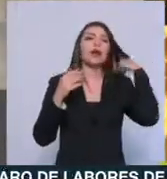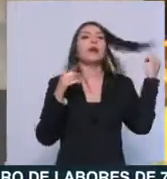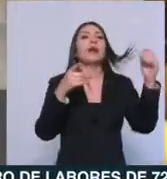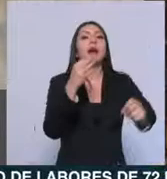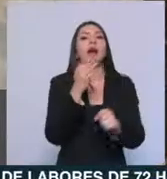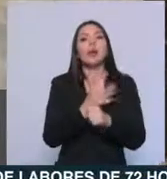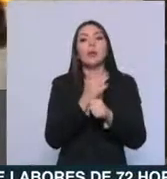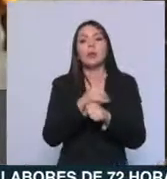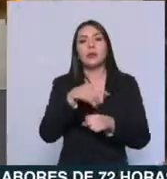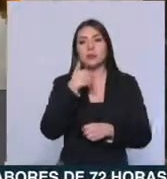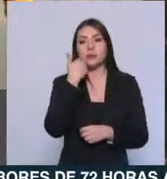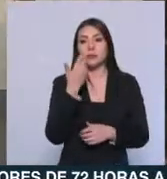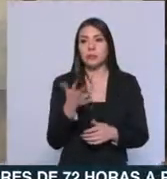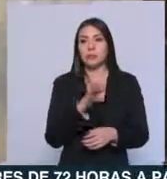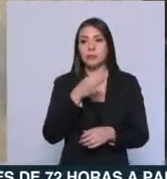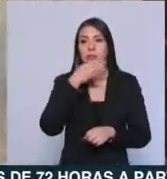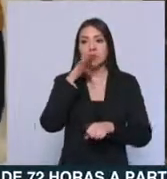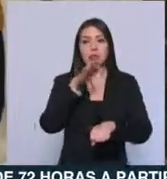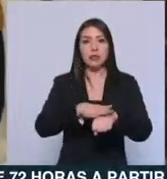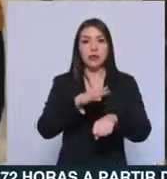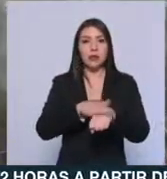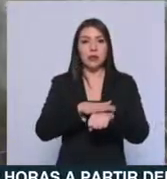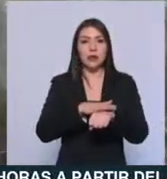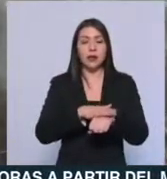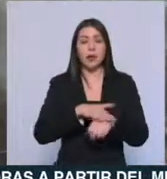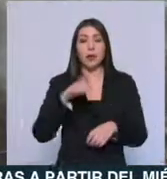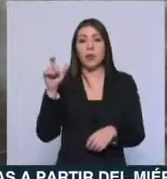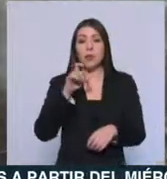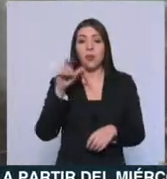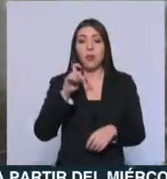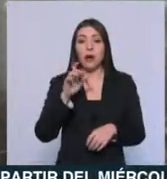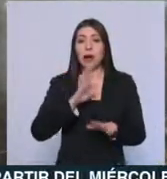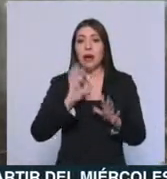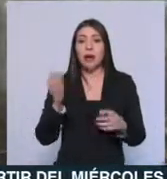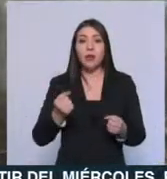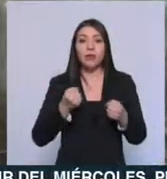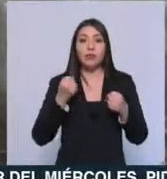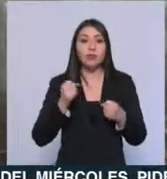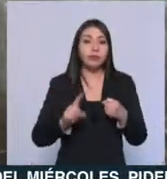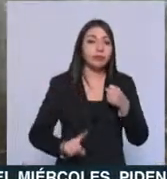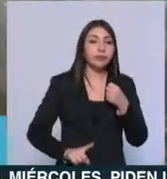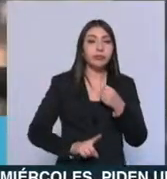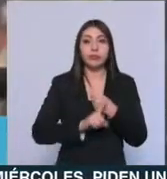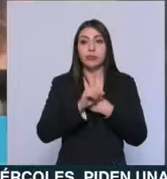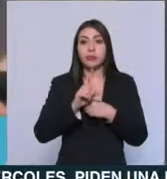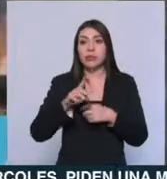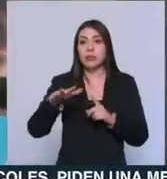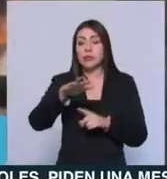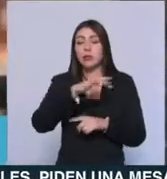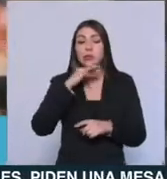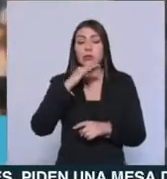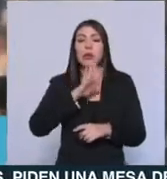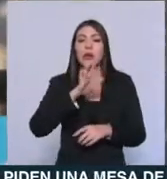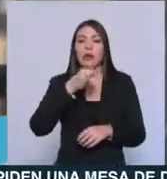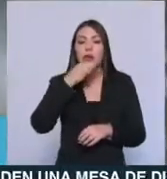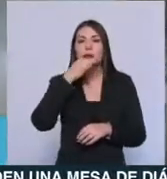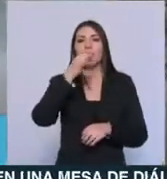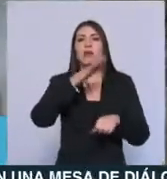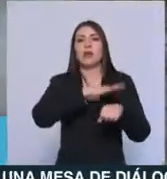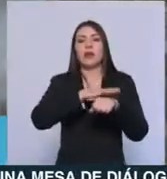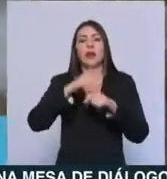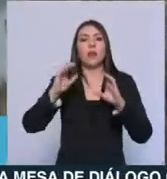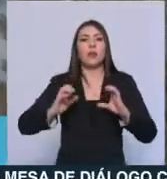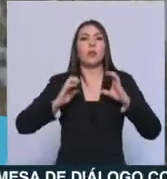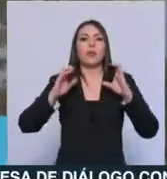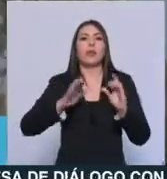determinado llegar a activar una alerta ambiental. Esta alerta ambiental tiene que ver fundamentalmente para proteger